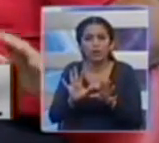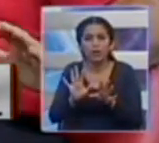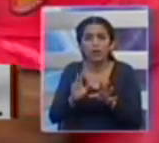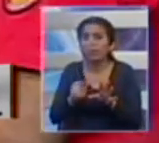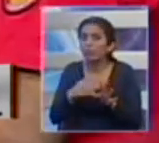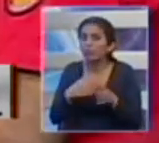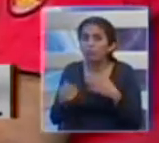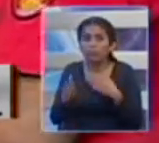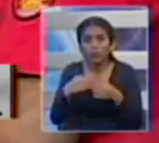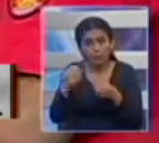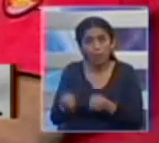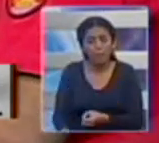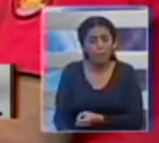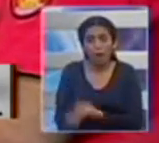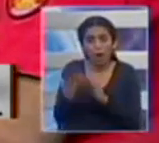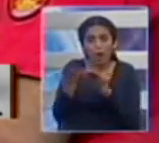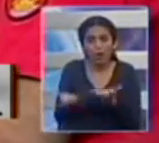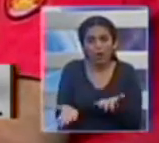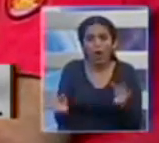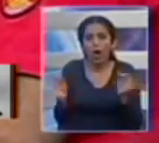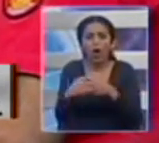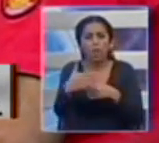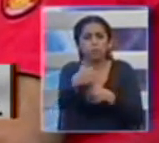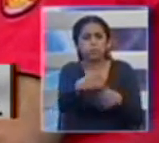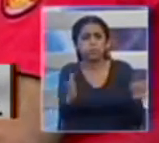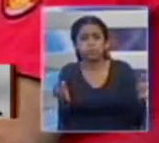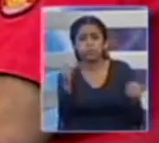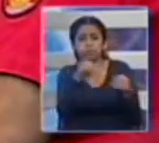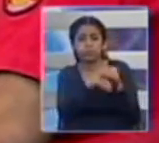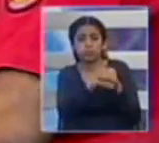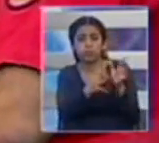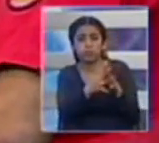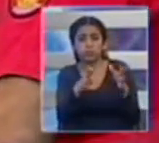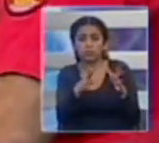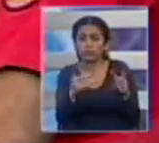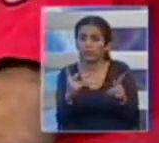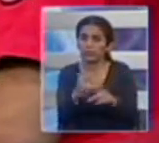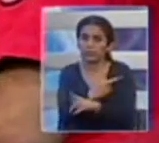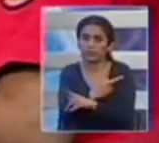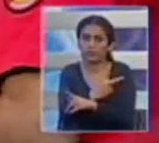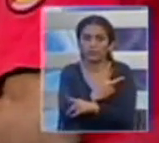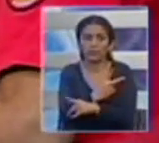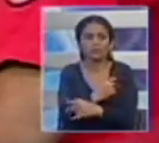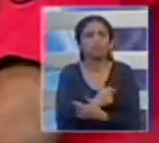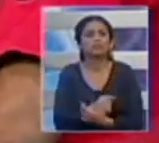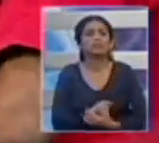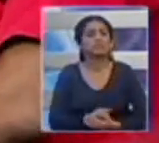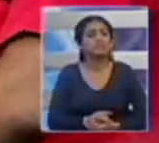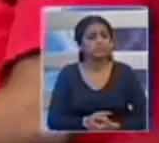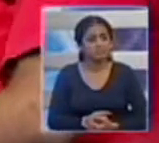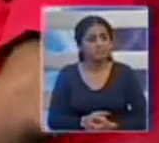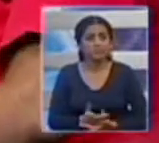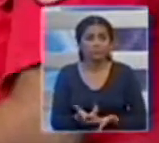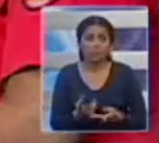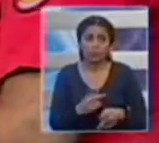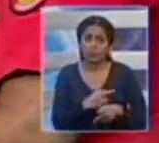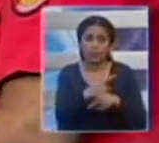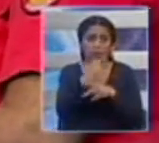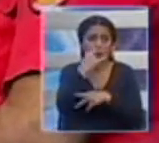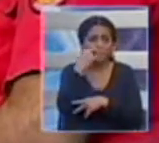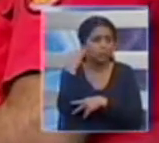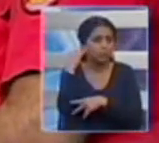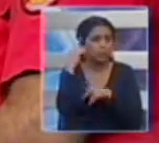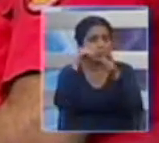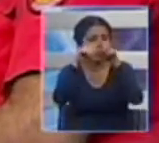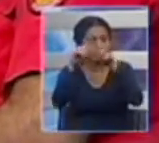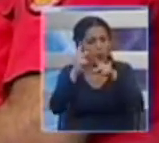son explosivos y se los debe manejar como explosivos. Y evitar la manipulación de estos, de los menores más que todo, que parecen que